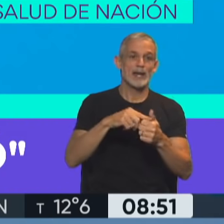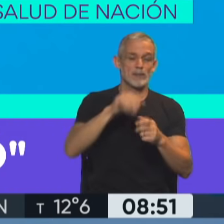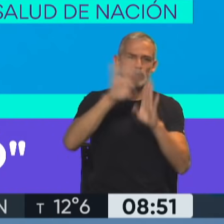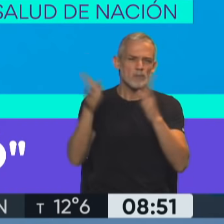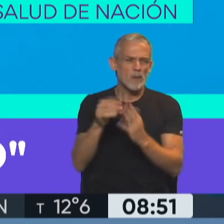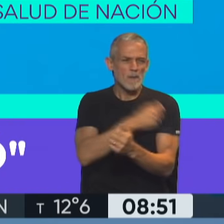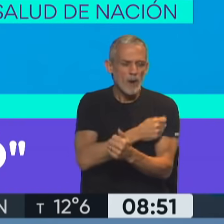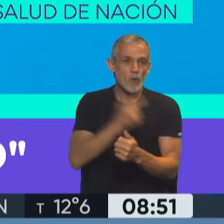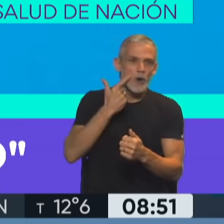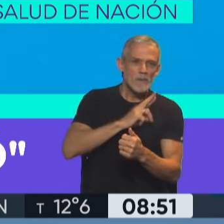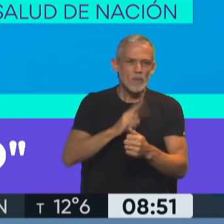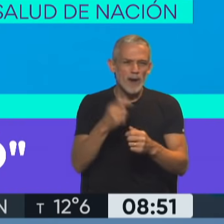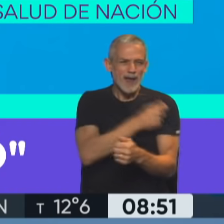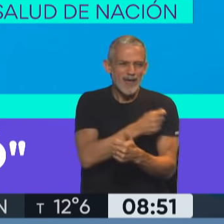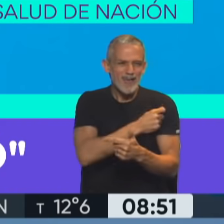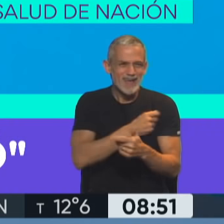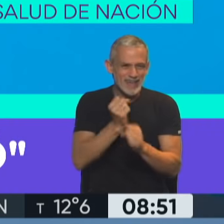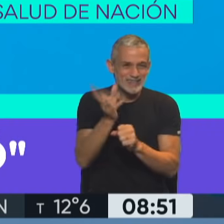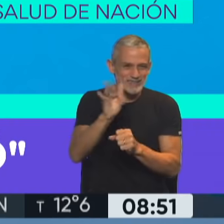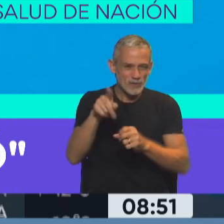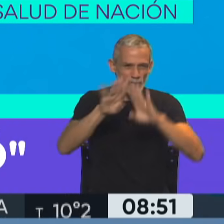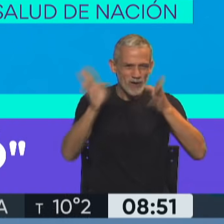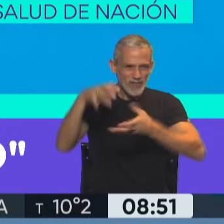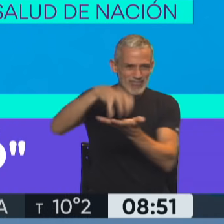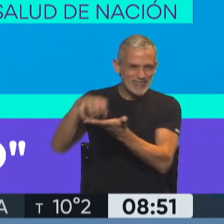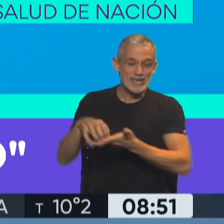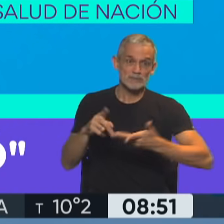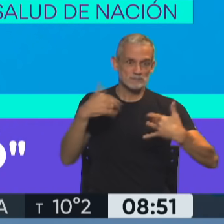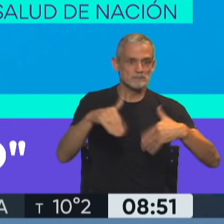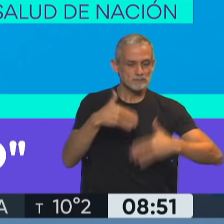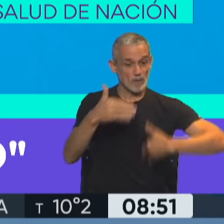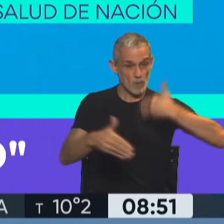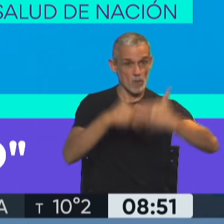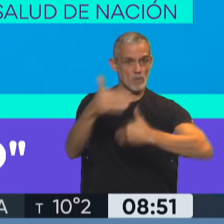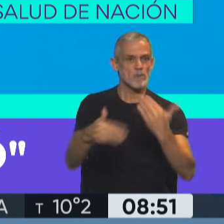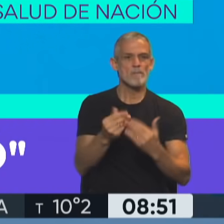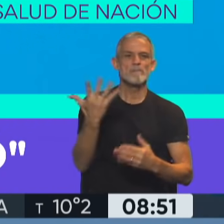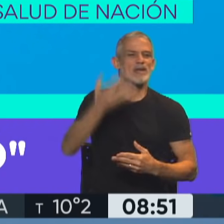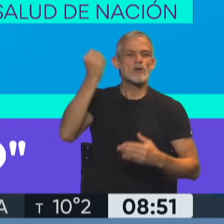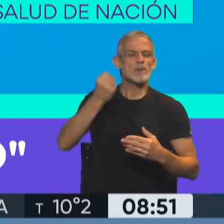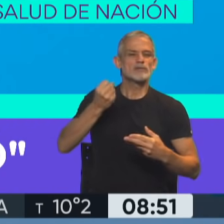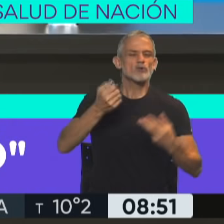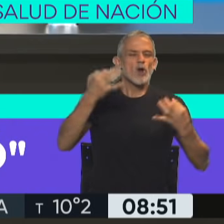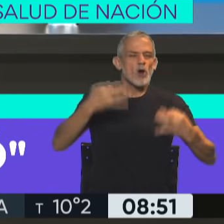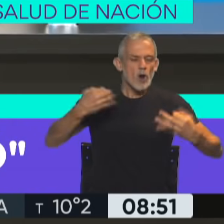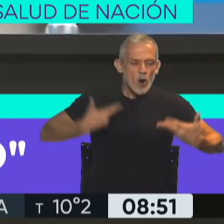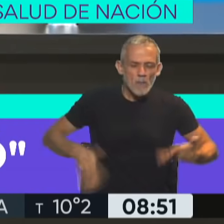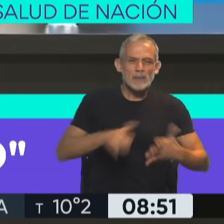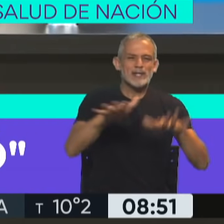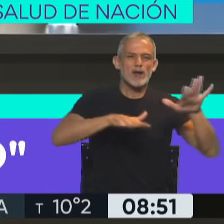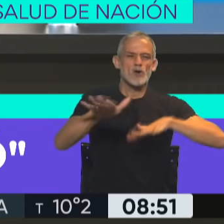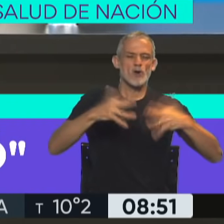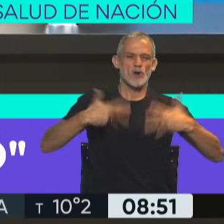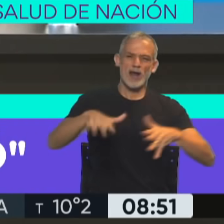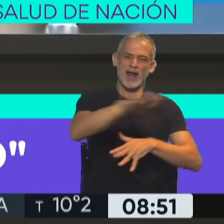y las vacunadoras, estamos en este punto, estamos avanzando hacia la recuperación total de las actividades y